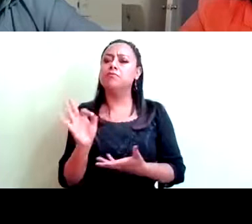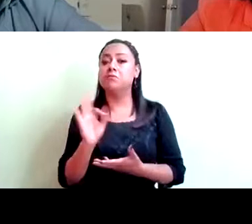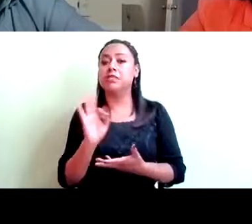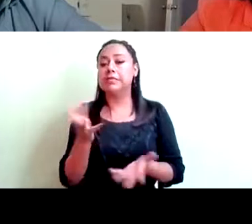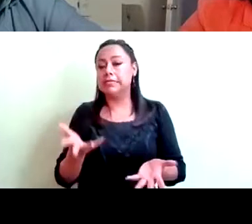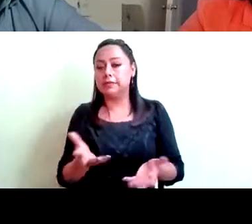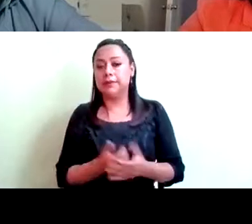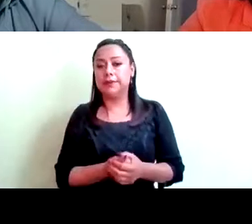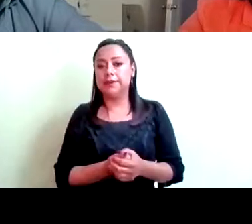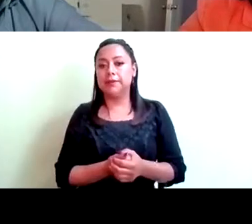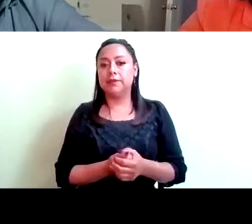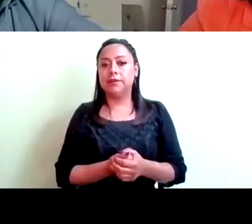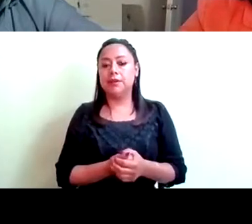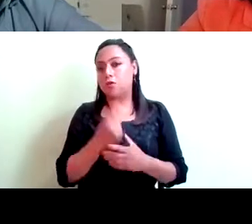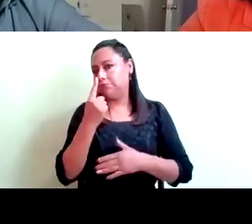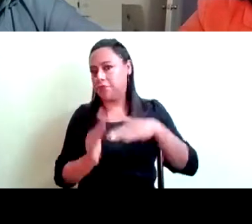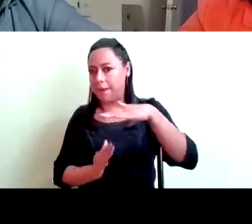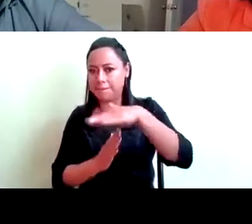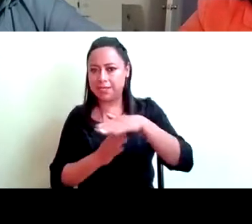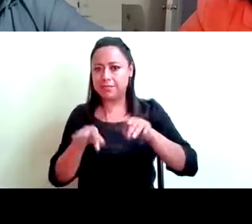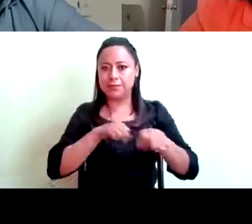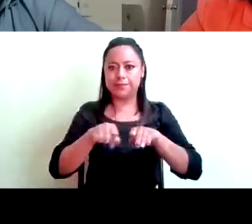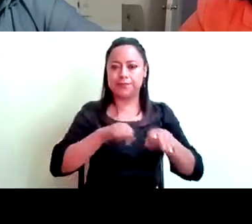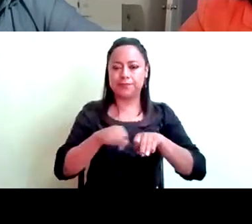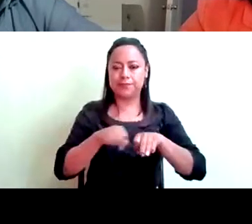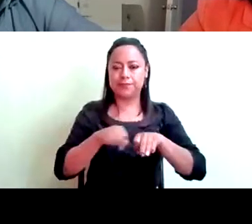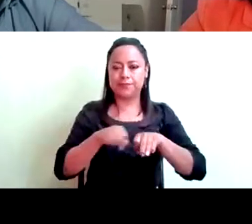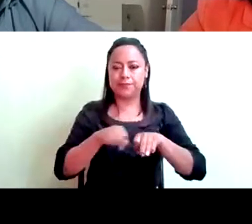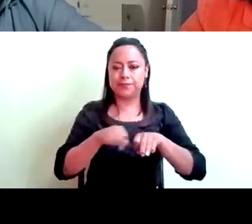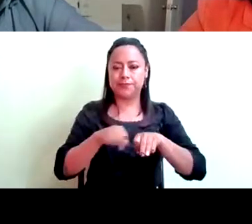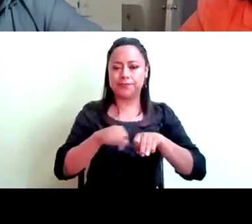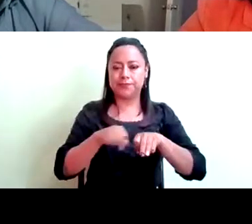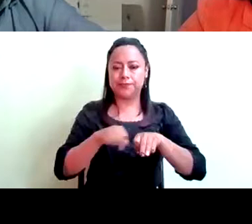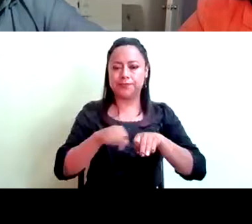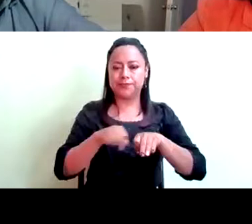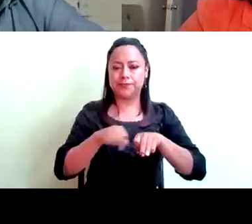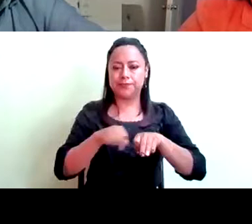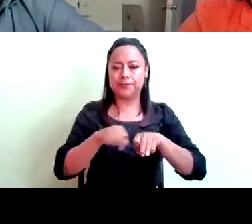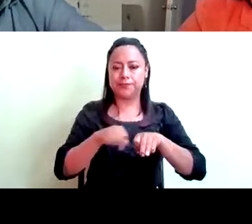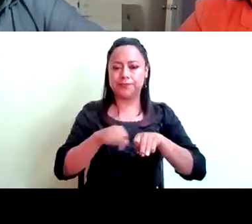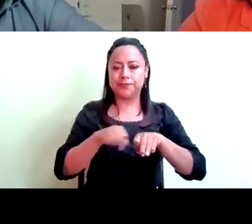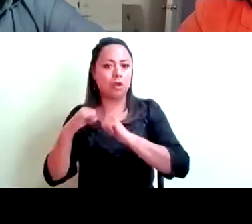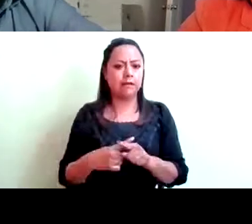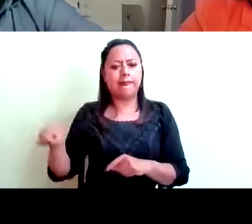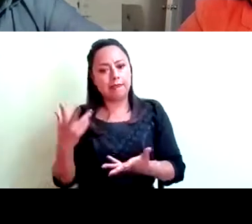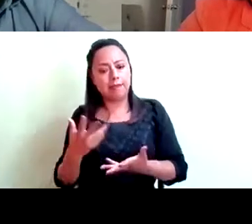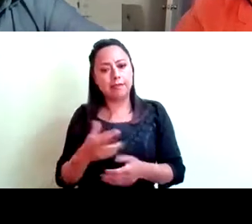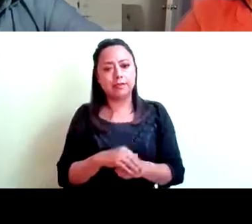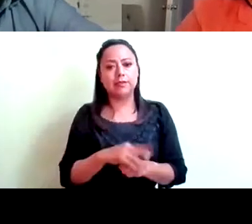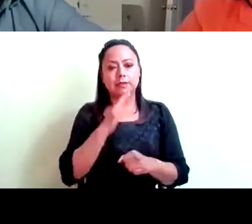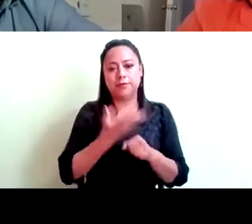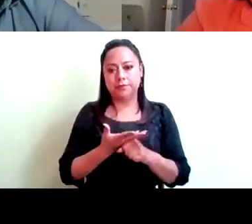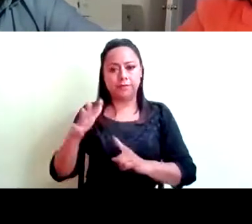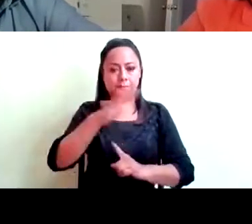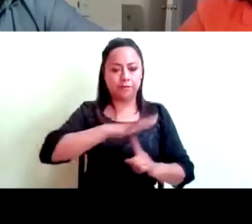alguna mesa de trabajo con las autoridades educativas, tanto federales como locales,